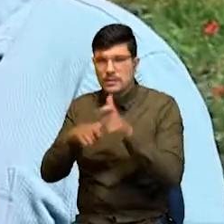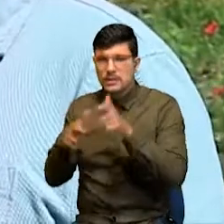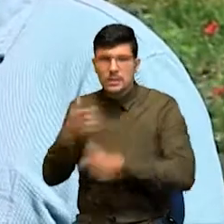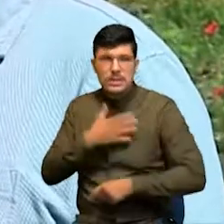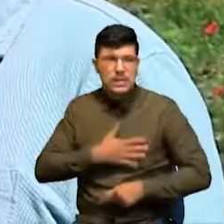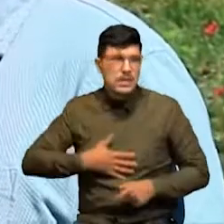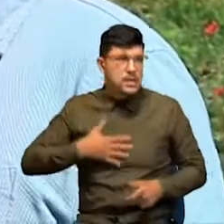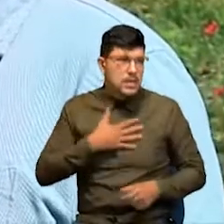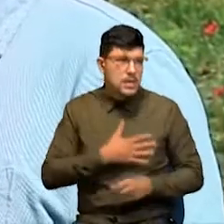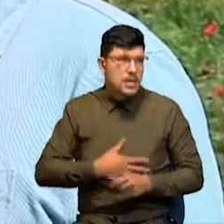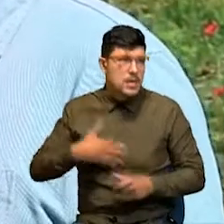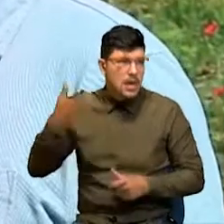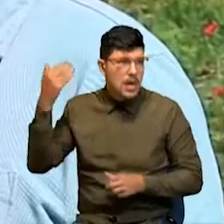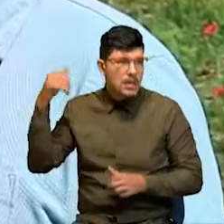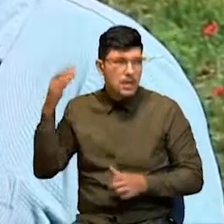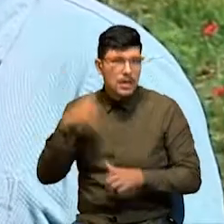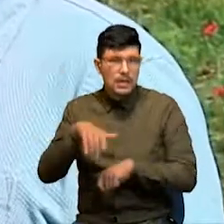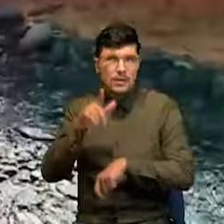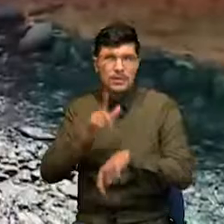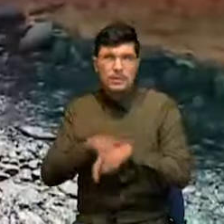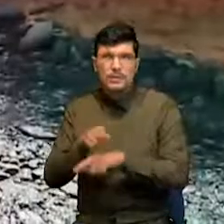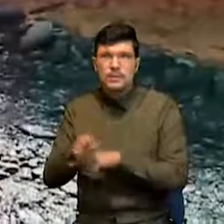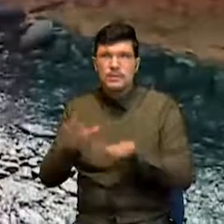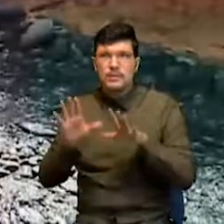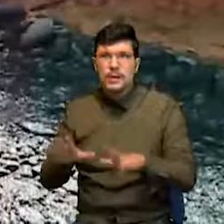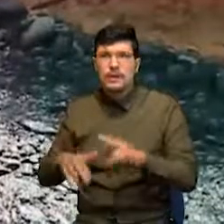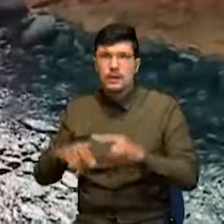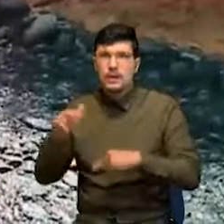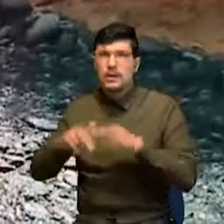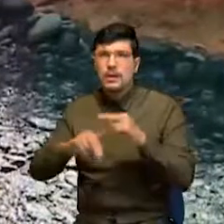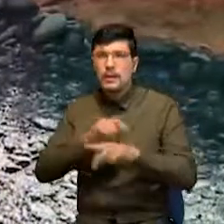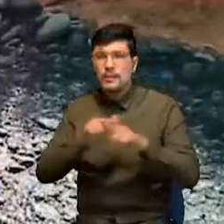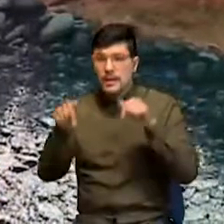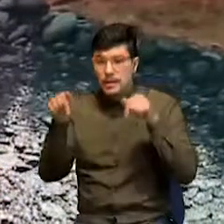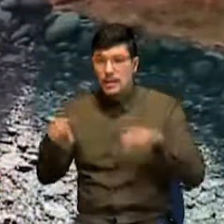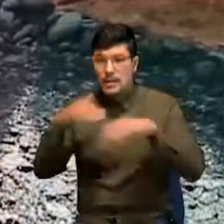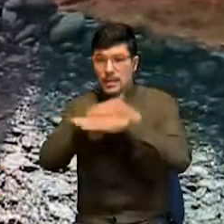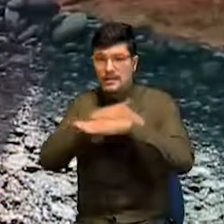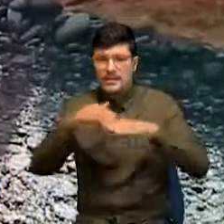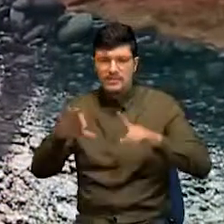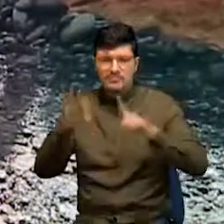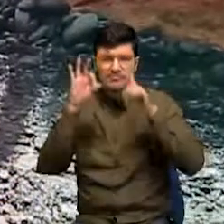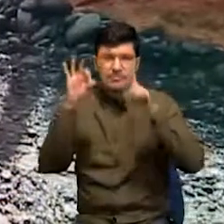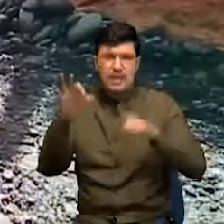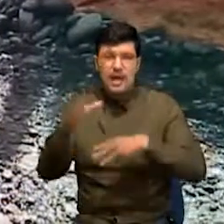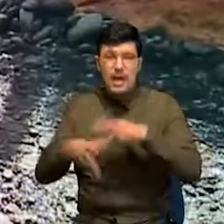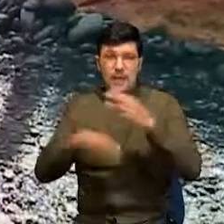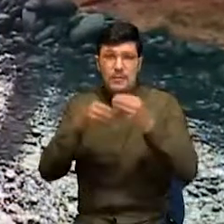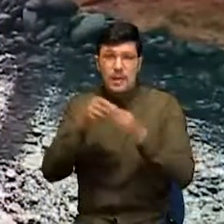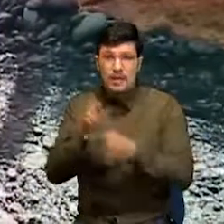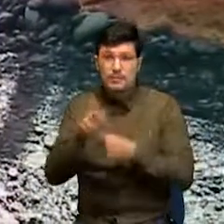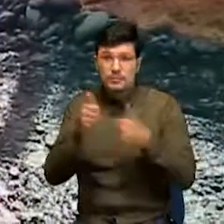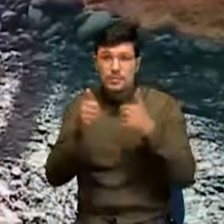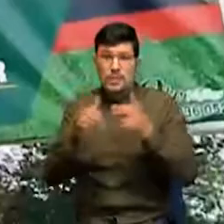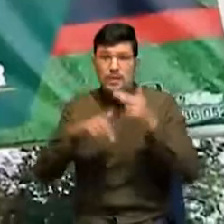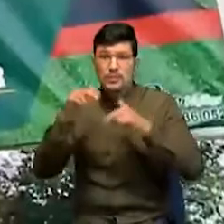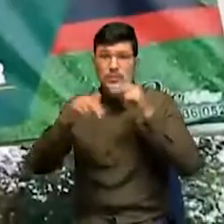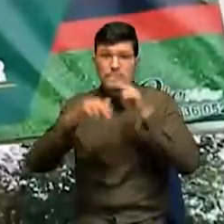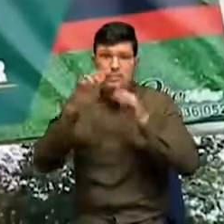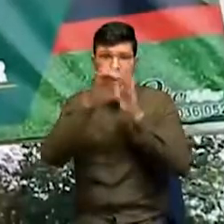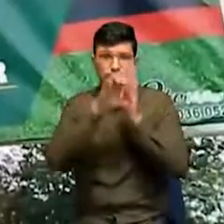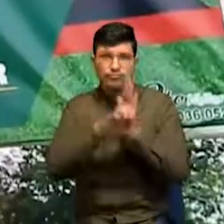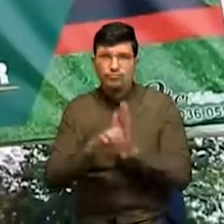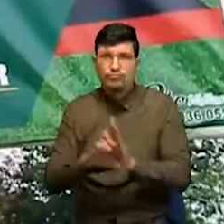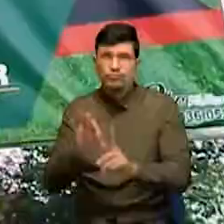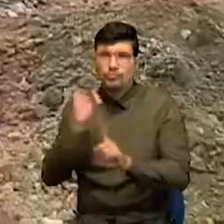por un tiempo que estuvo detenida la obra esta vía quedará en óptimas condiciones además de su debida señalización por